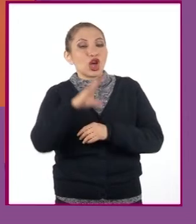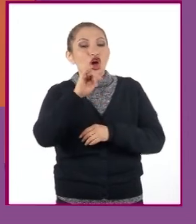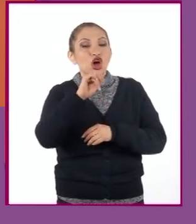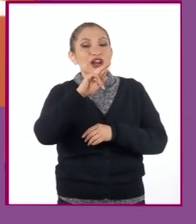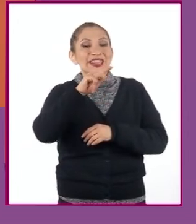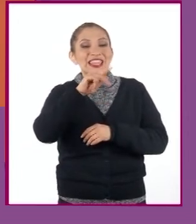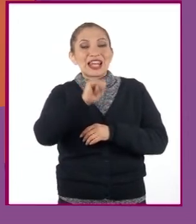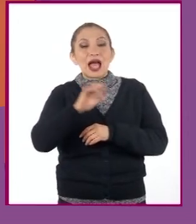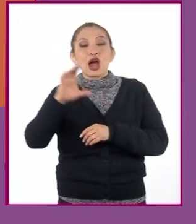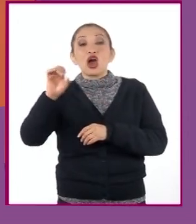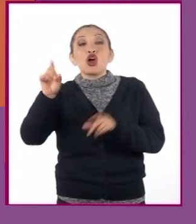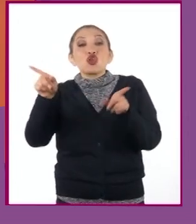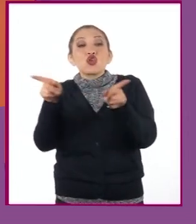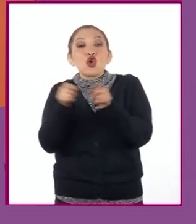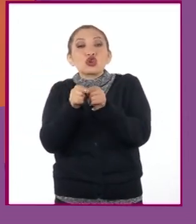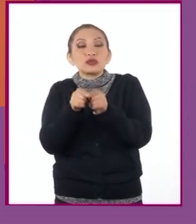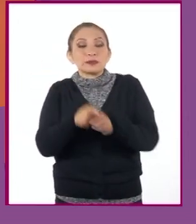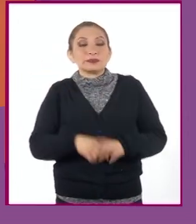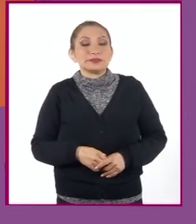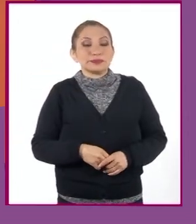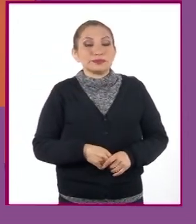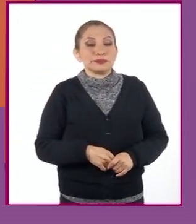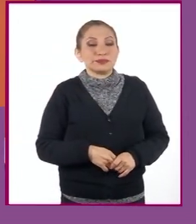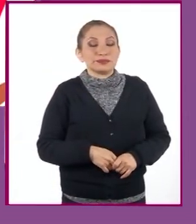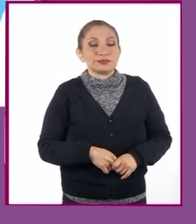Cortina, de corto.